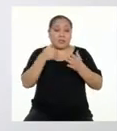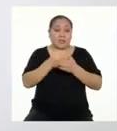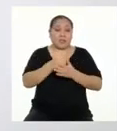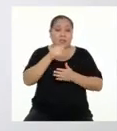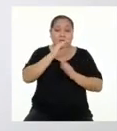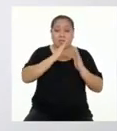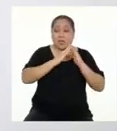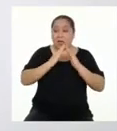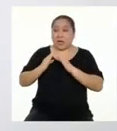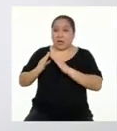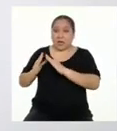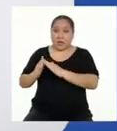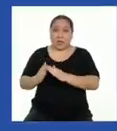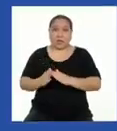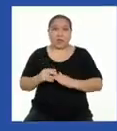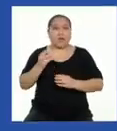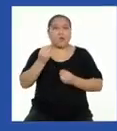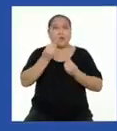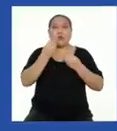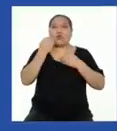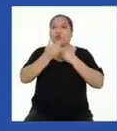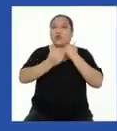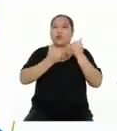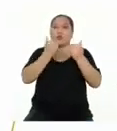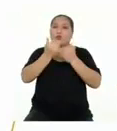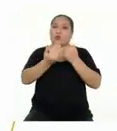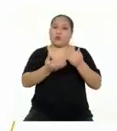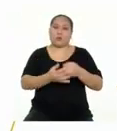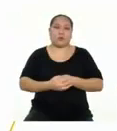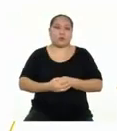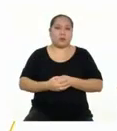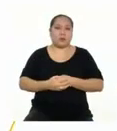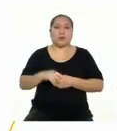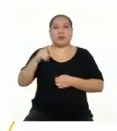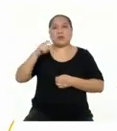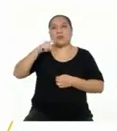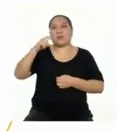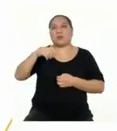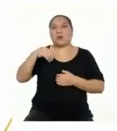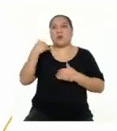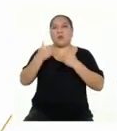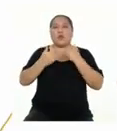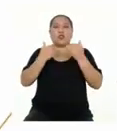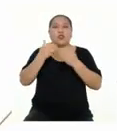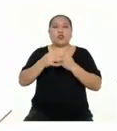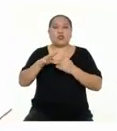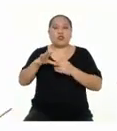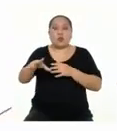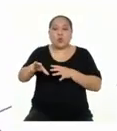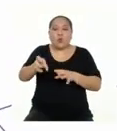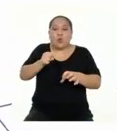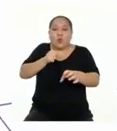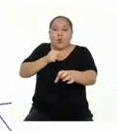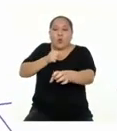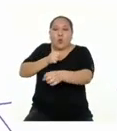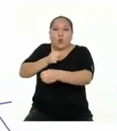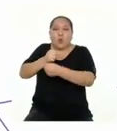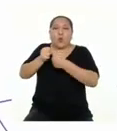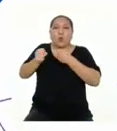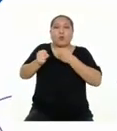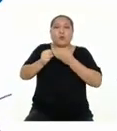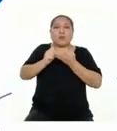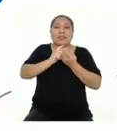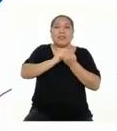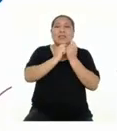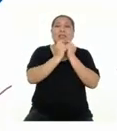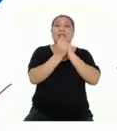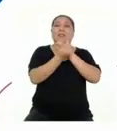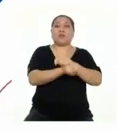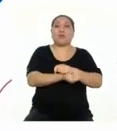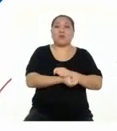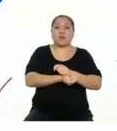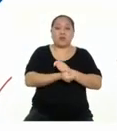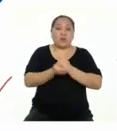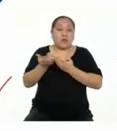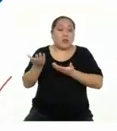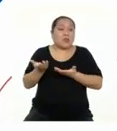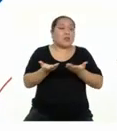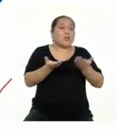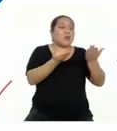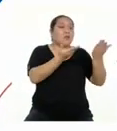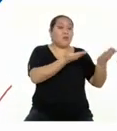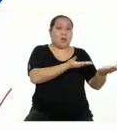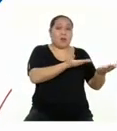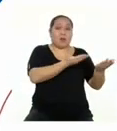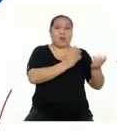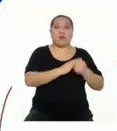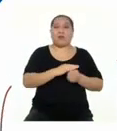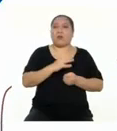hogares, hay varios procesos. Deben pasar por un proceso de extracción, transformación y distribución, en